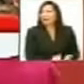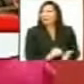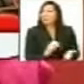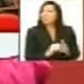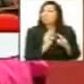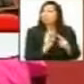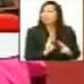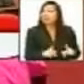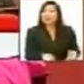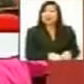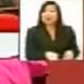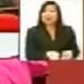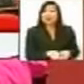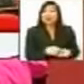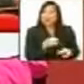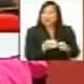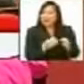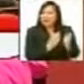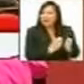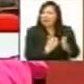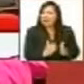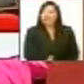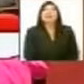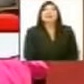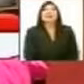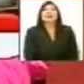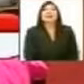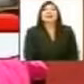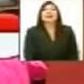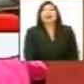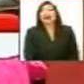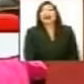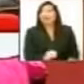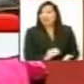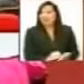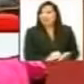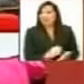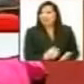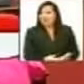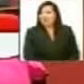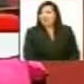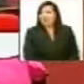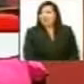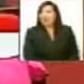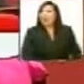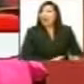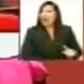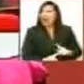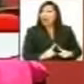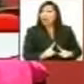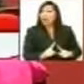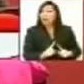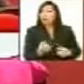más visible. También se ha dado a conocer las medidas y los planteamientos, además del diagnóstico de algunos de